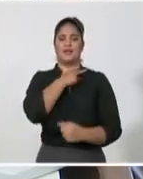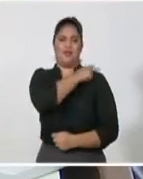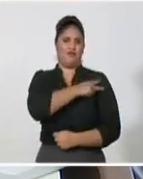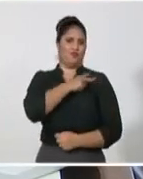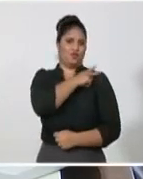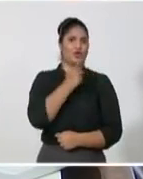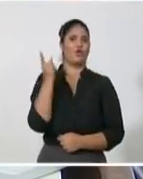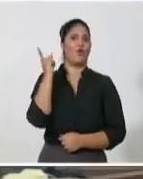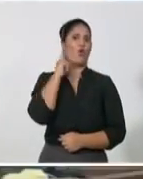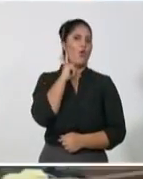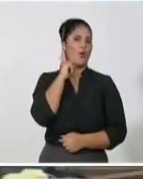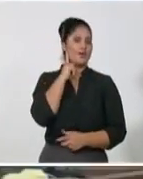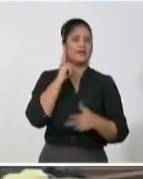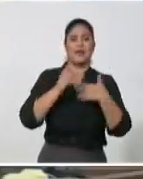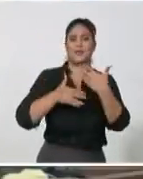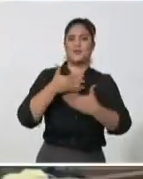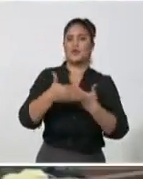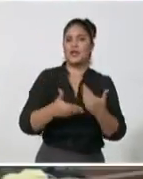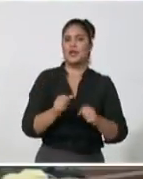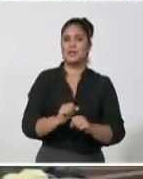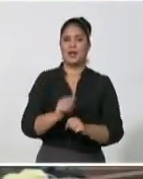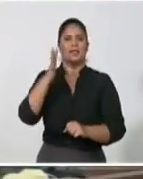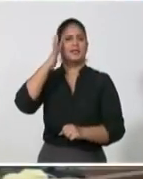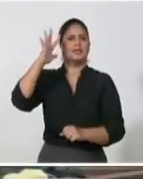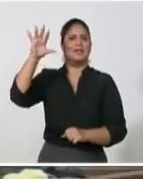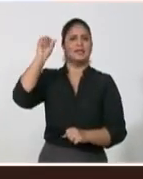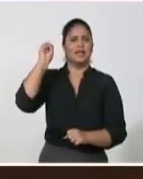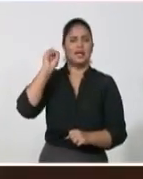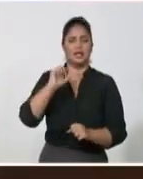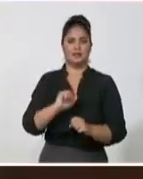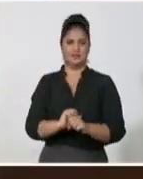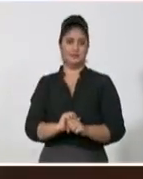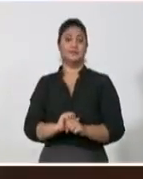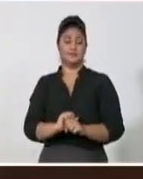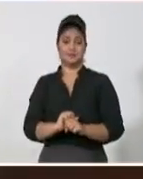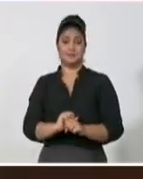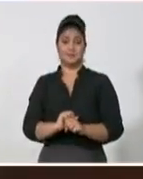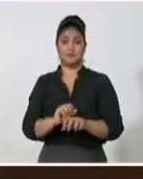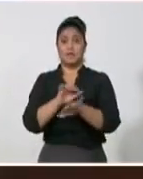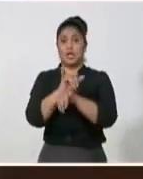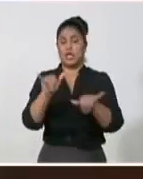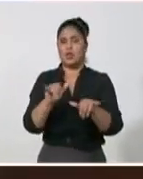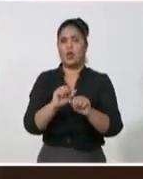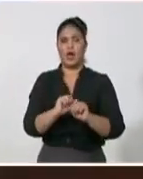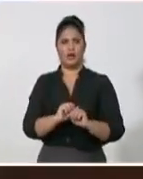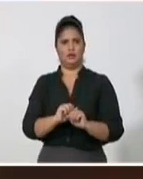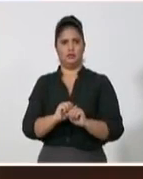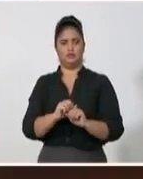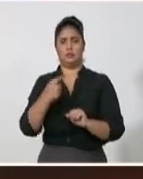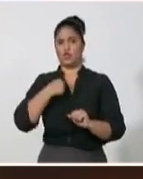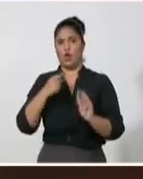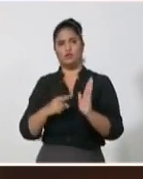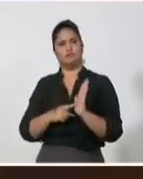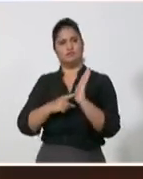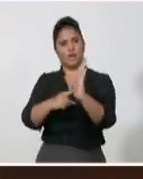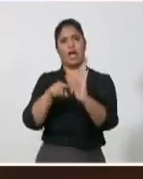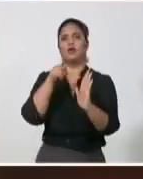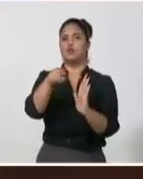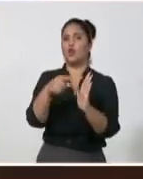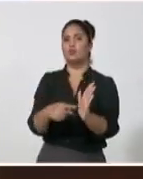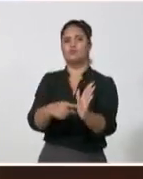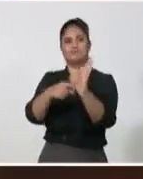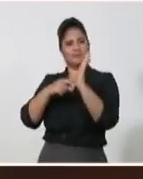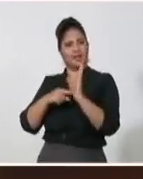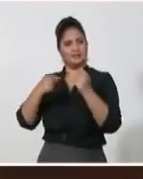de escuchar. Capacidad y disposición para solicitar consejos sin complejo. Si yo no sé de una cosa, yo le